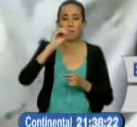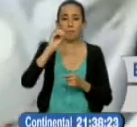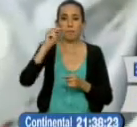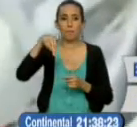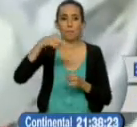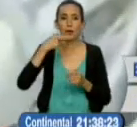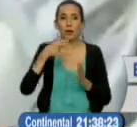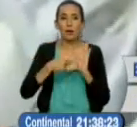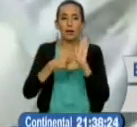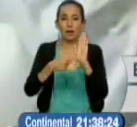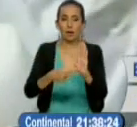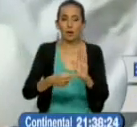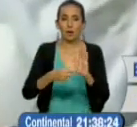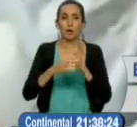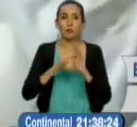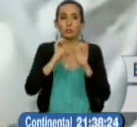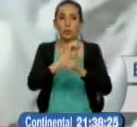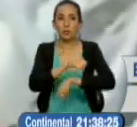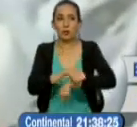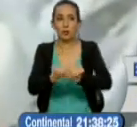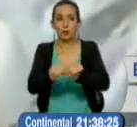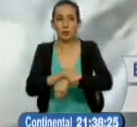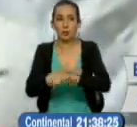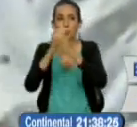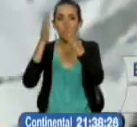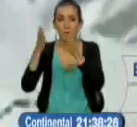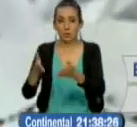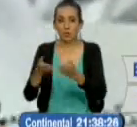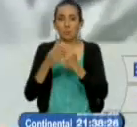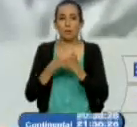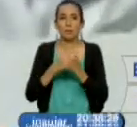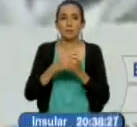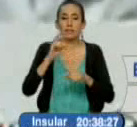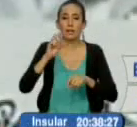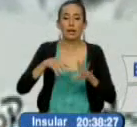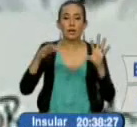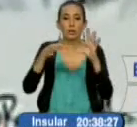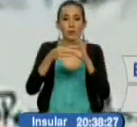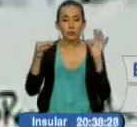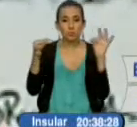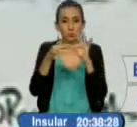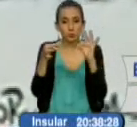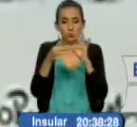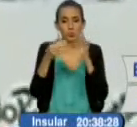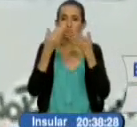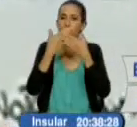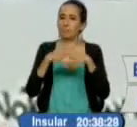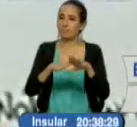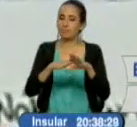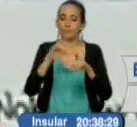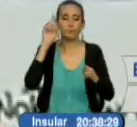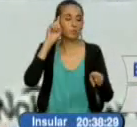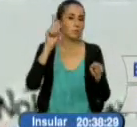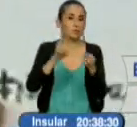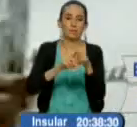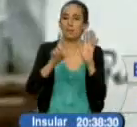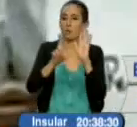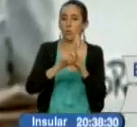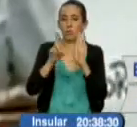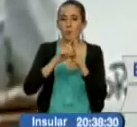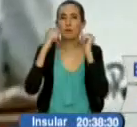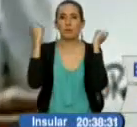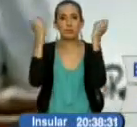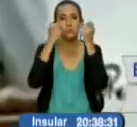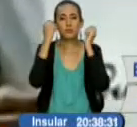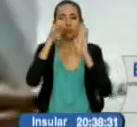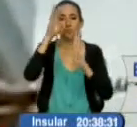en BMX, y el futbolista Carlos El Pibe Valderrama, a través de las redes sociales rechazaron esta decisión y han lanzado la campaña No